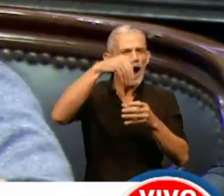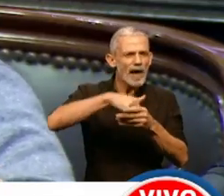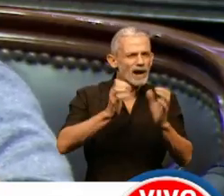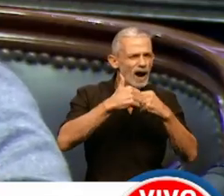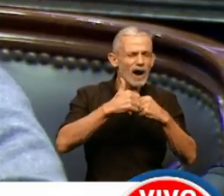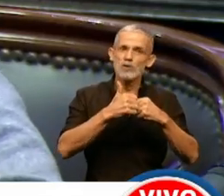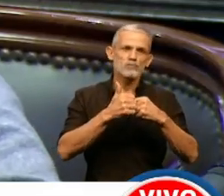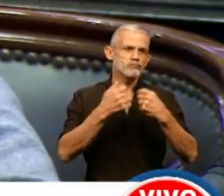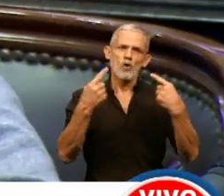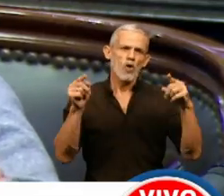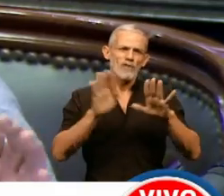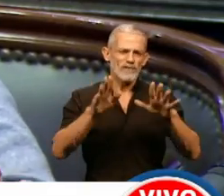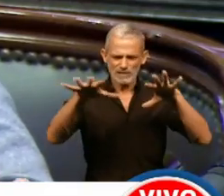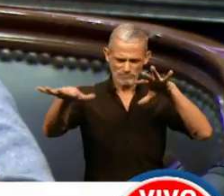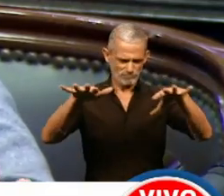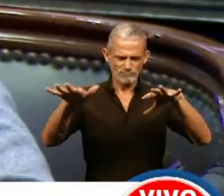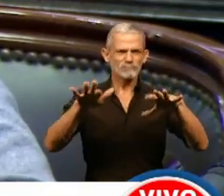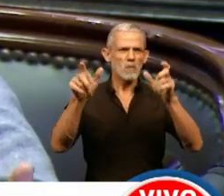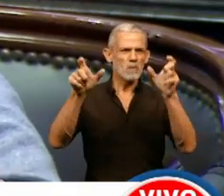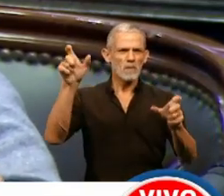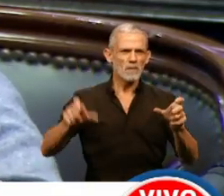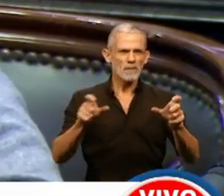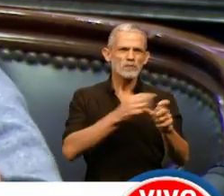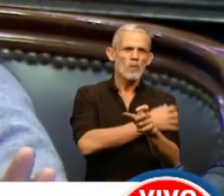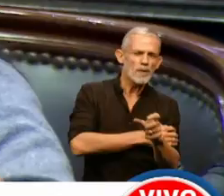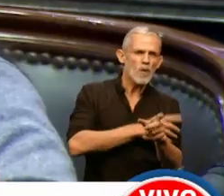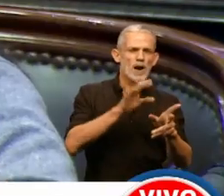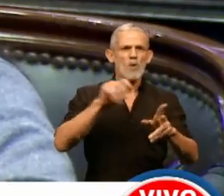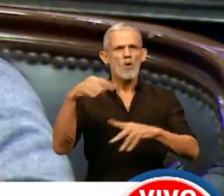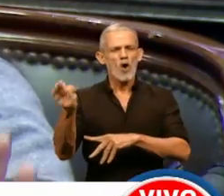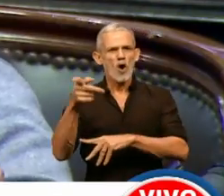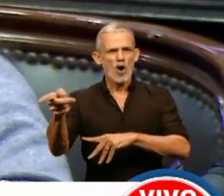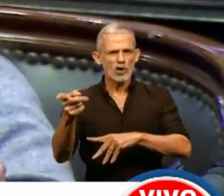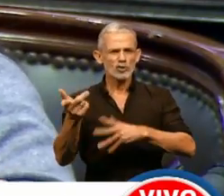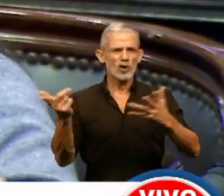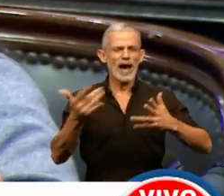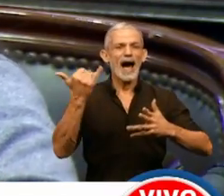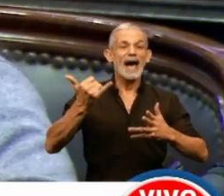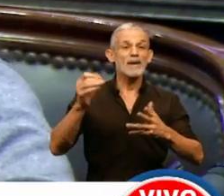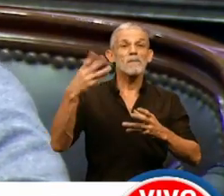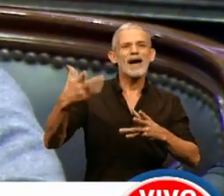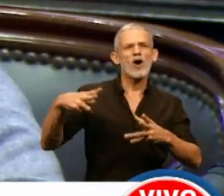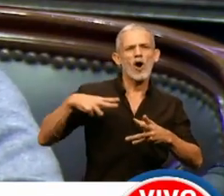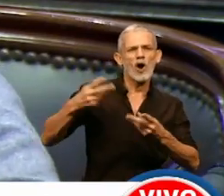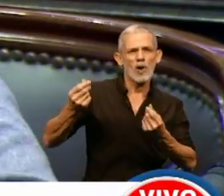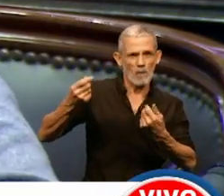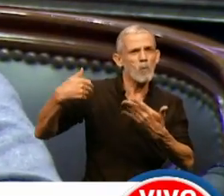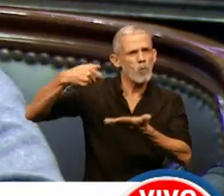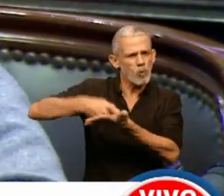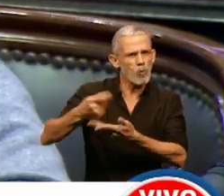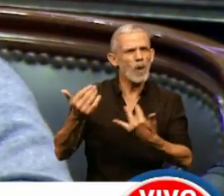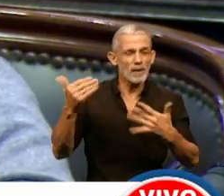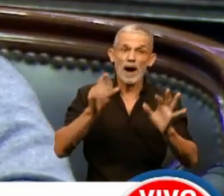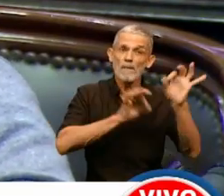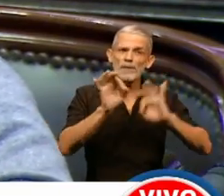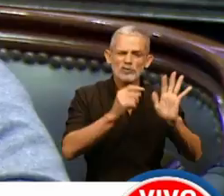no diferencia a un usuario en situación de vulnerabilidad de otro que tenga una mejor posición socioeconómica que dice al